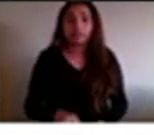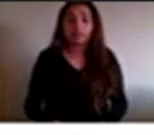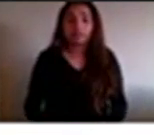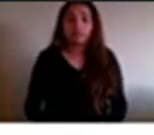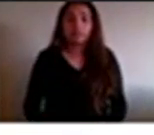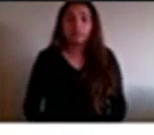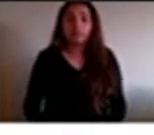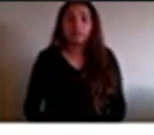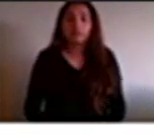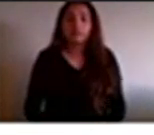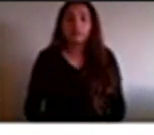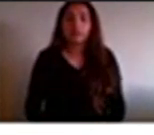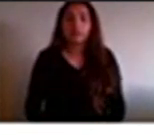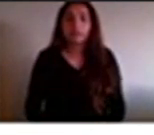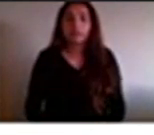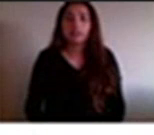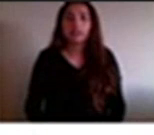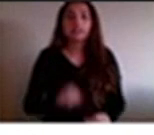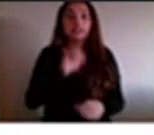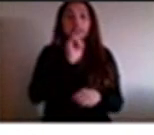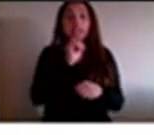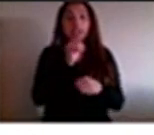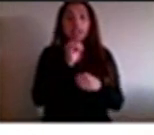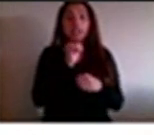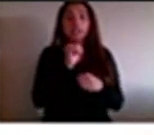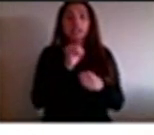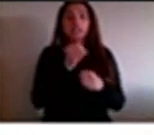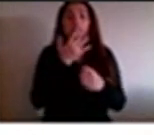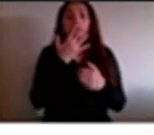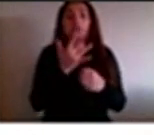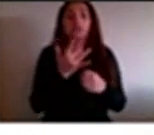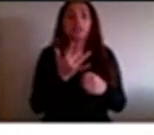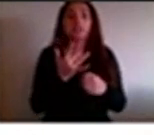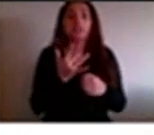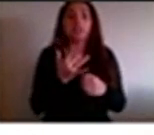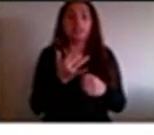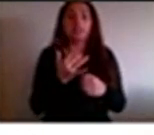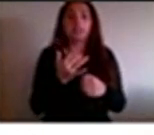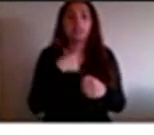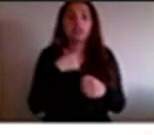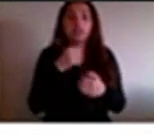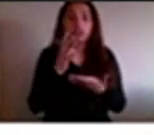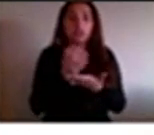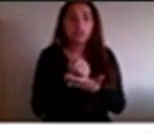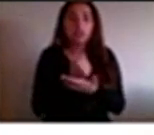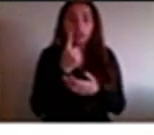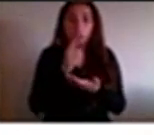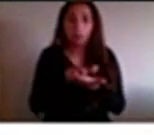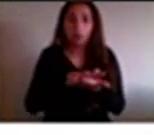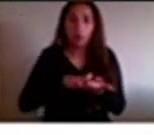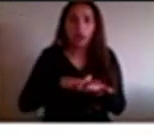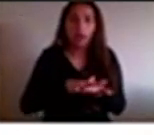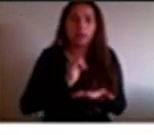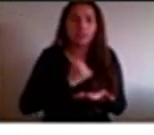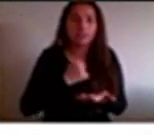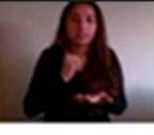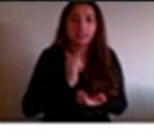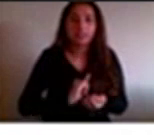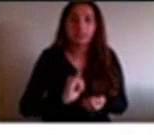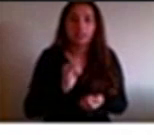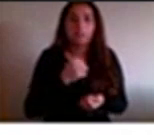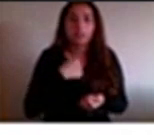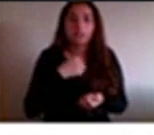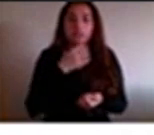dale, Constanza. Alejandra, que ya voy a tomar un ejemplo. Ejemplo que siempre da el secretario Arap, que la verdad